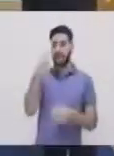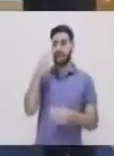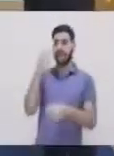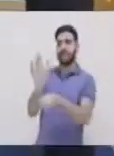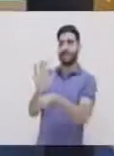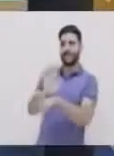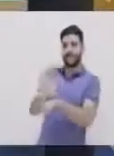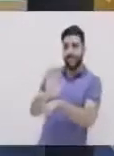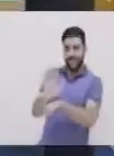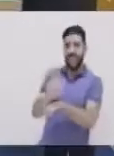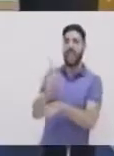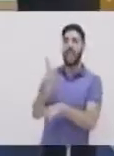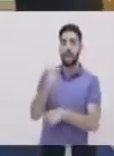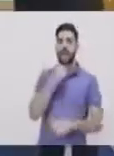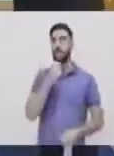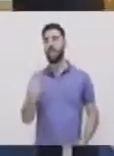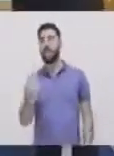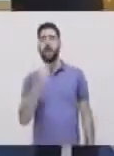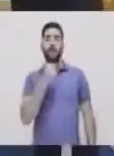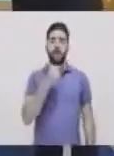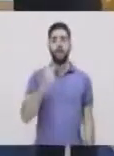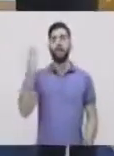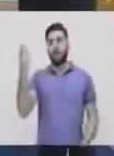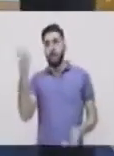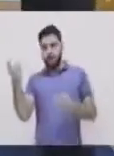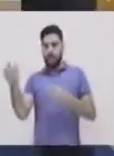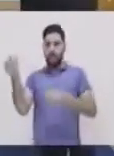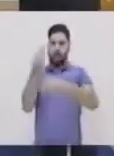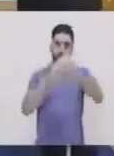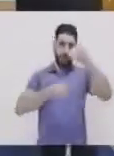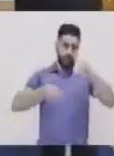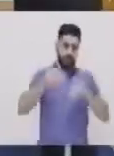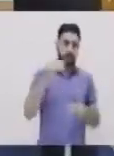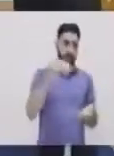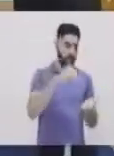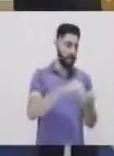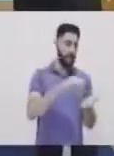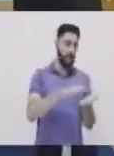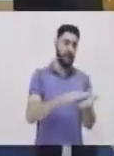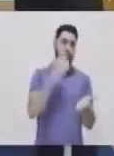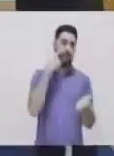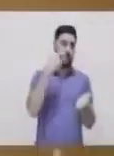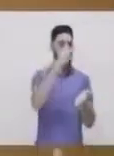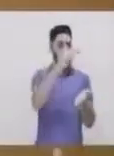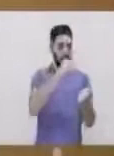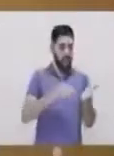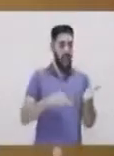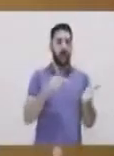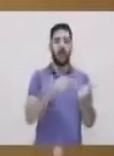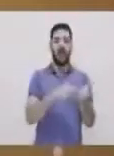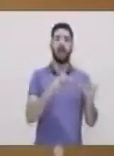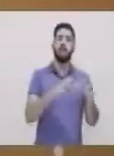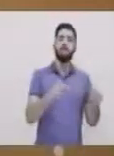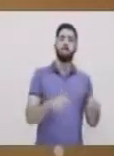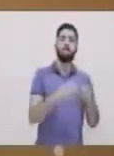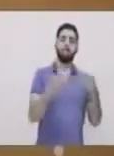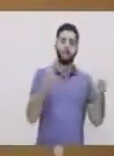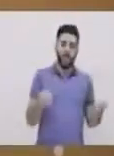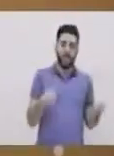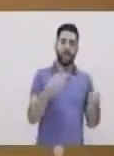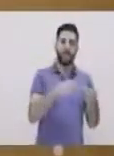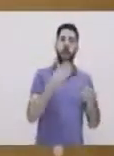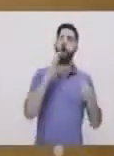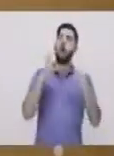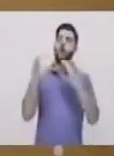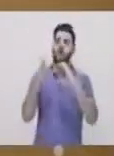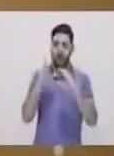tú que es un texto periodístico? Pues un texto periodístico, como usted lo dijo, me suena como que algo que puedo encontrar en la prensa, en algún medio de comunicación, y que